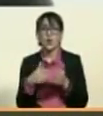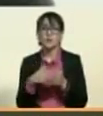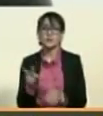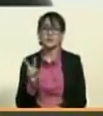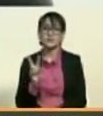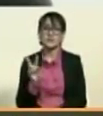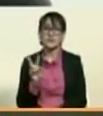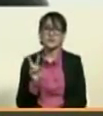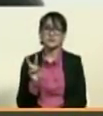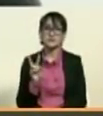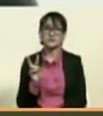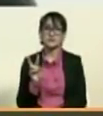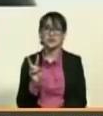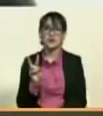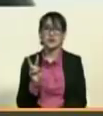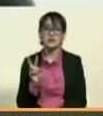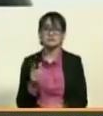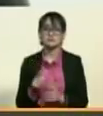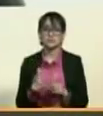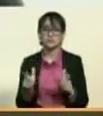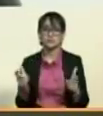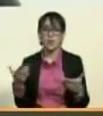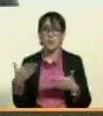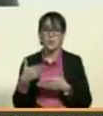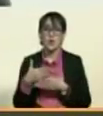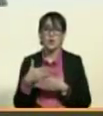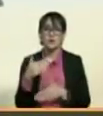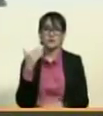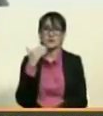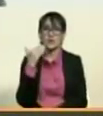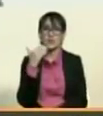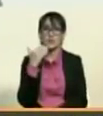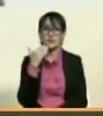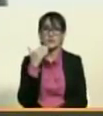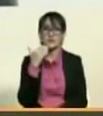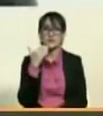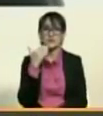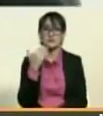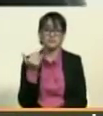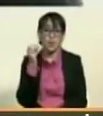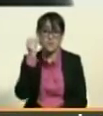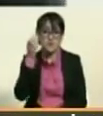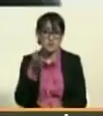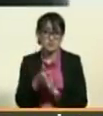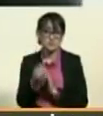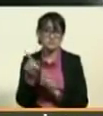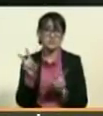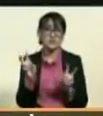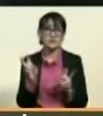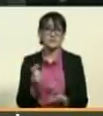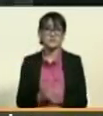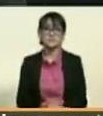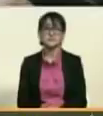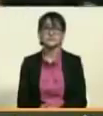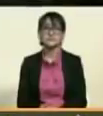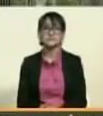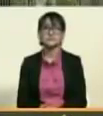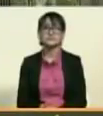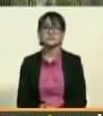para expandir el bloqueo que los Estados Unidos viene realizando. Le quería pedir su opinión al respecto. Gracias.